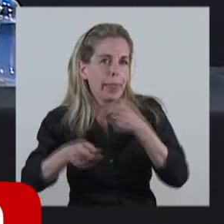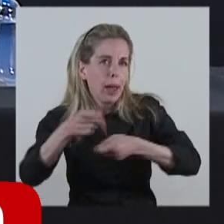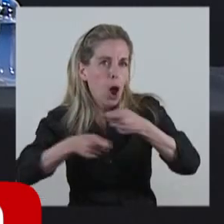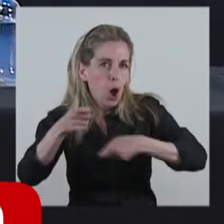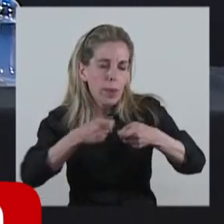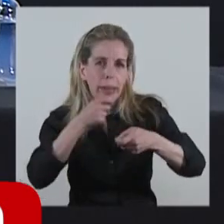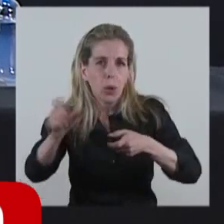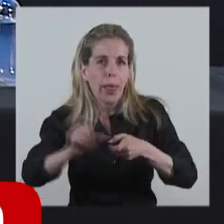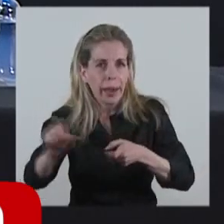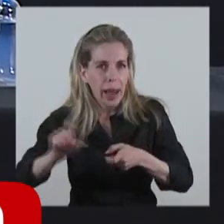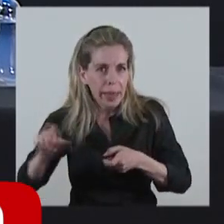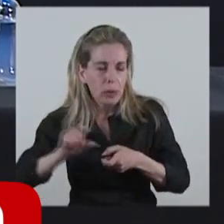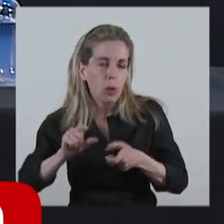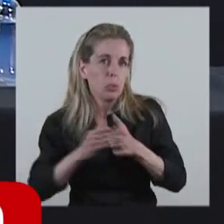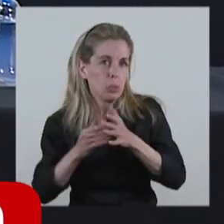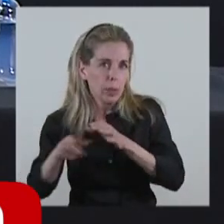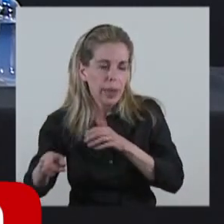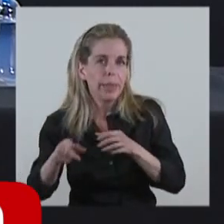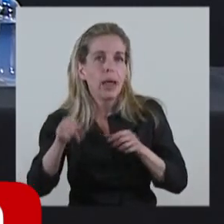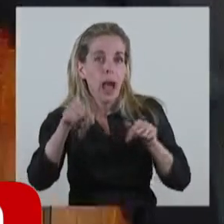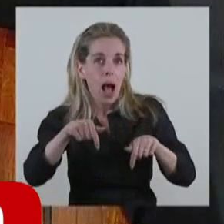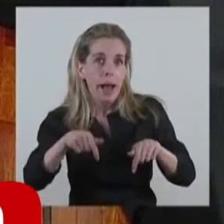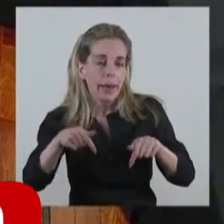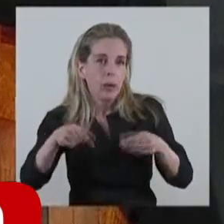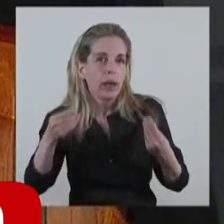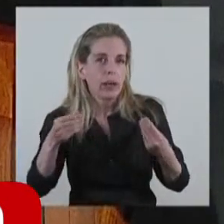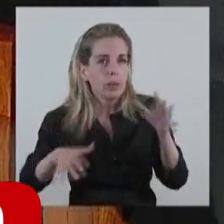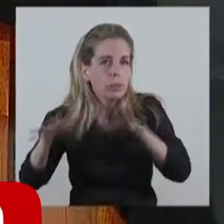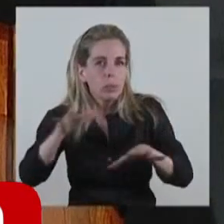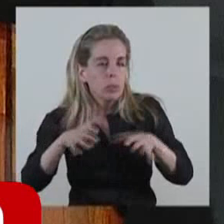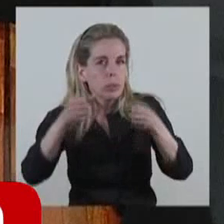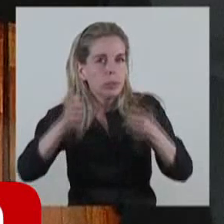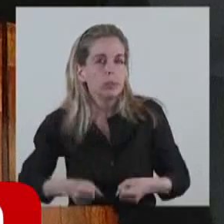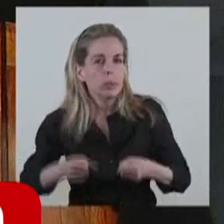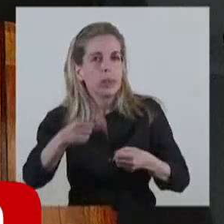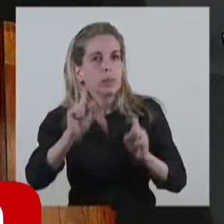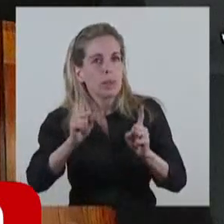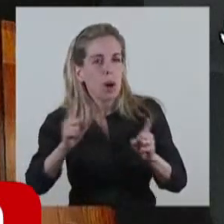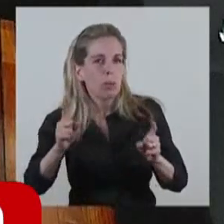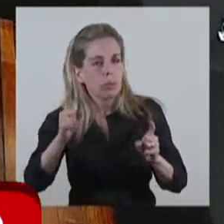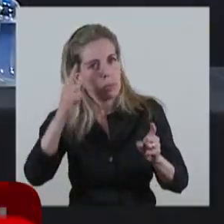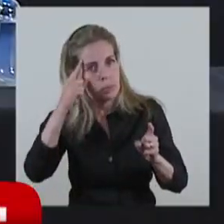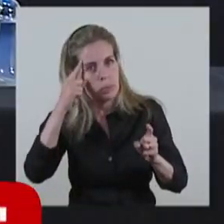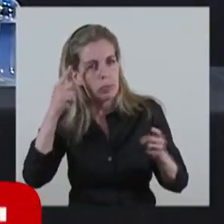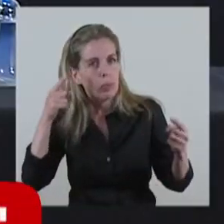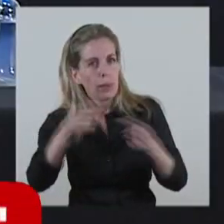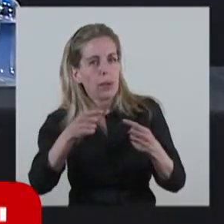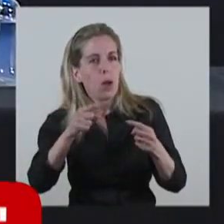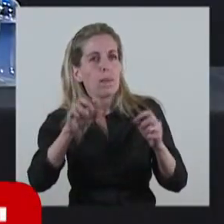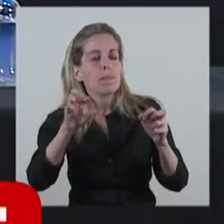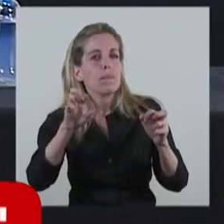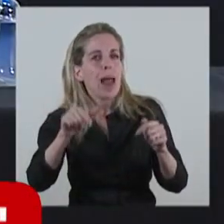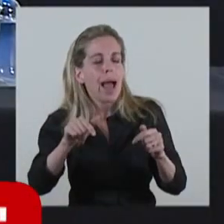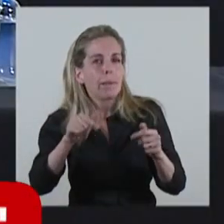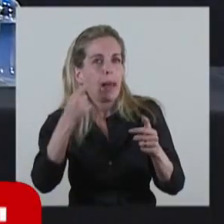mercado de crédito. Y aquí lo que nosotros estamos haciendo es reafirmar nuestro compromiso con la política de tipo